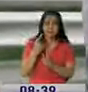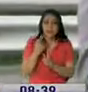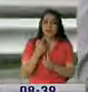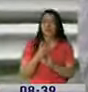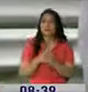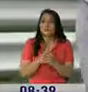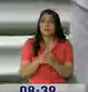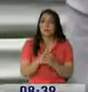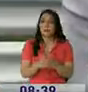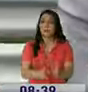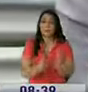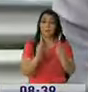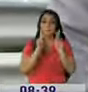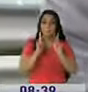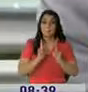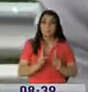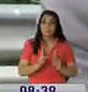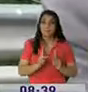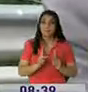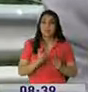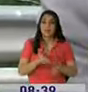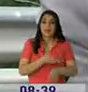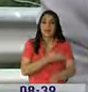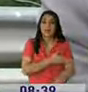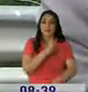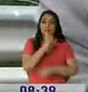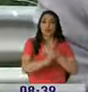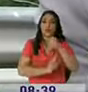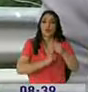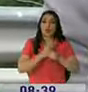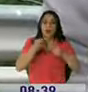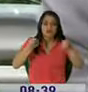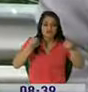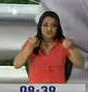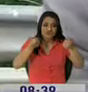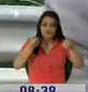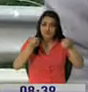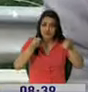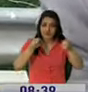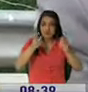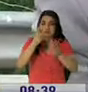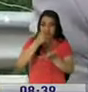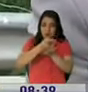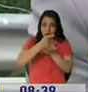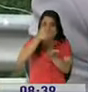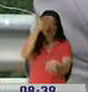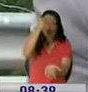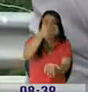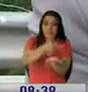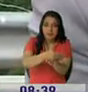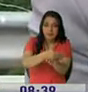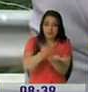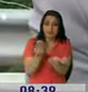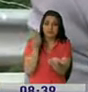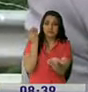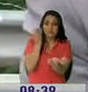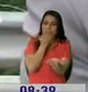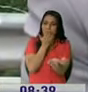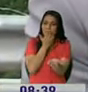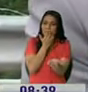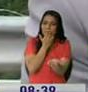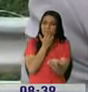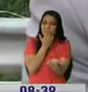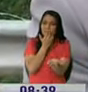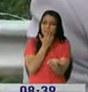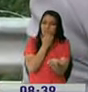que este puente ha venido siendo monitoreado ya más de un año. Como medida inicial se suspendió ya el tráfico pesado hace